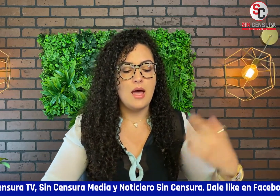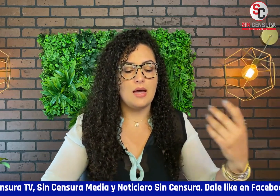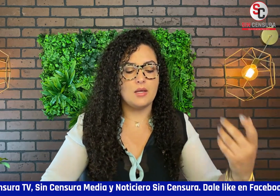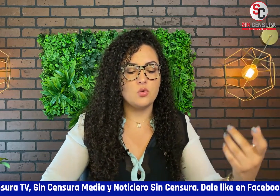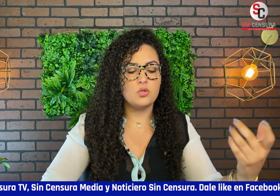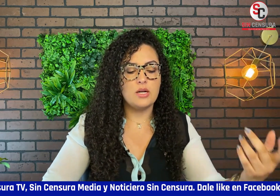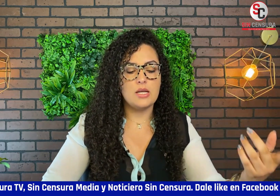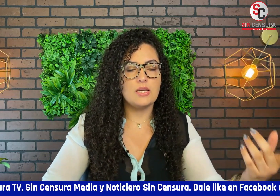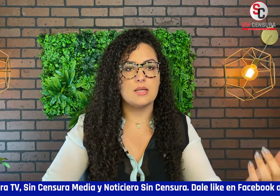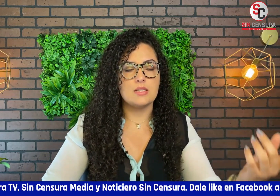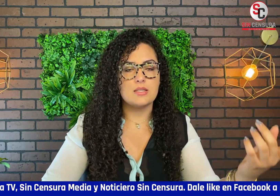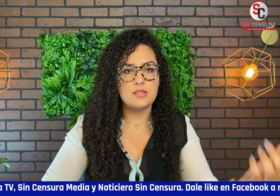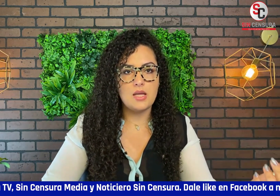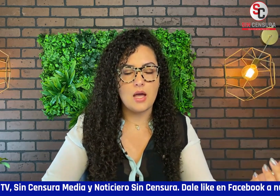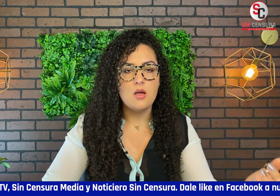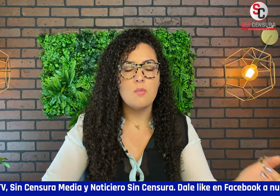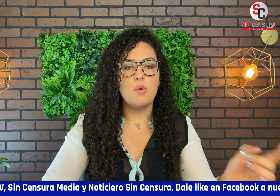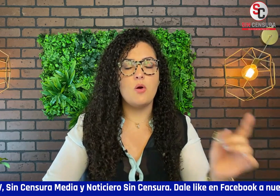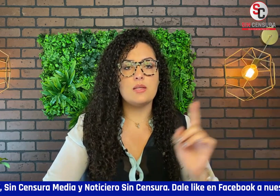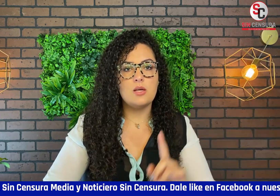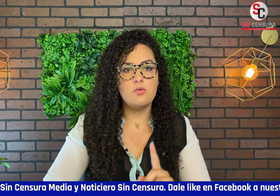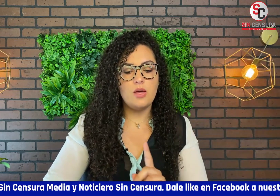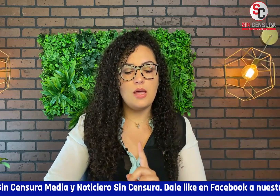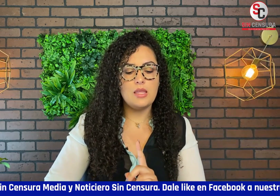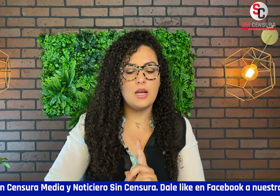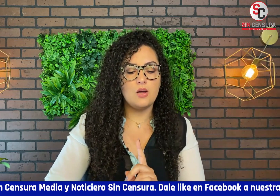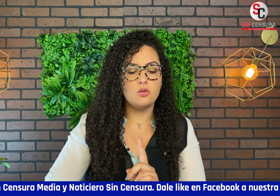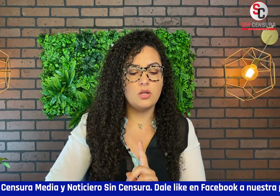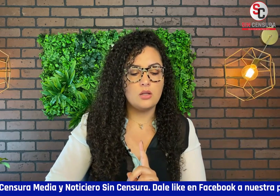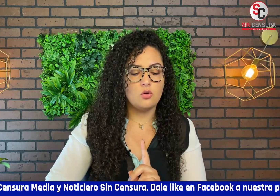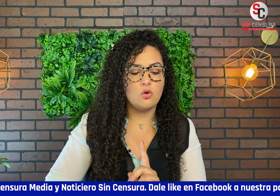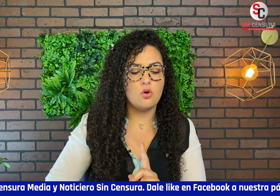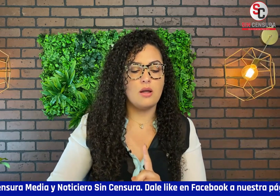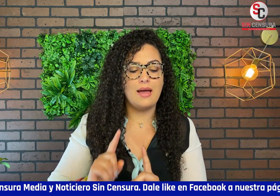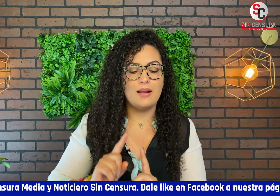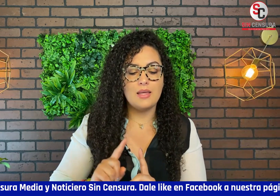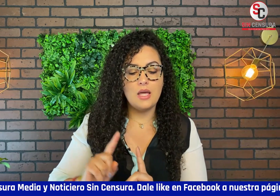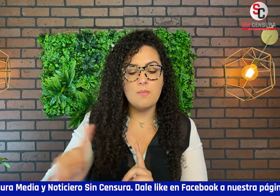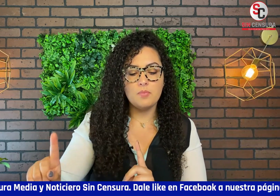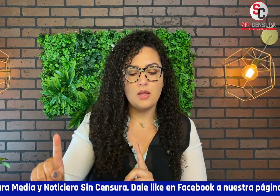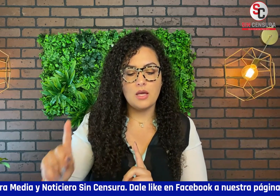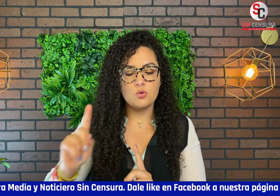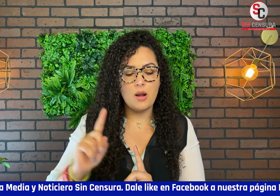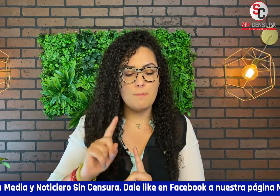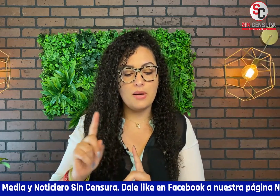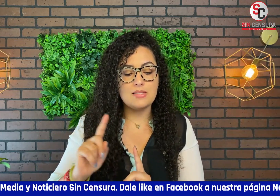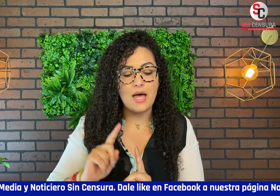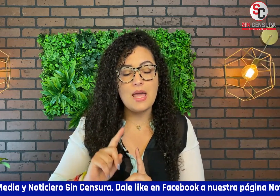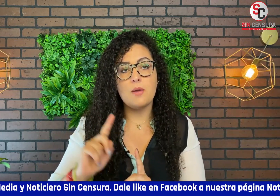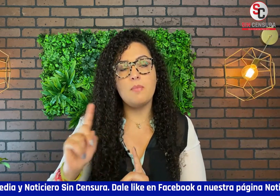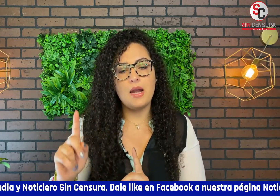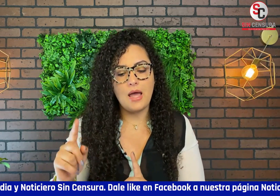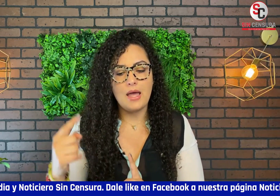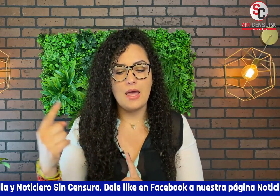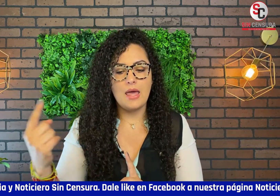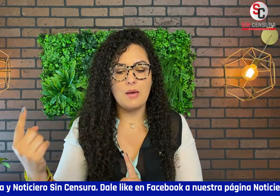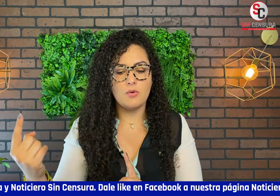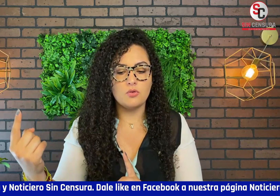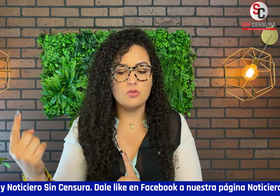prestanombres a Jesús Enrique Sánchez García, pero la CFE tiene contrato con Carquim, que es una empresa